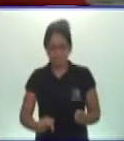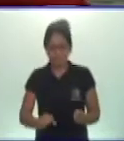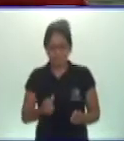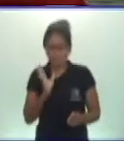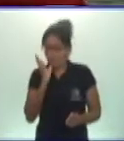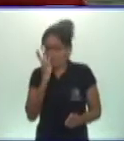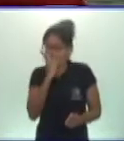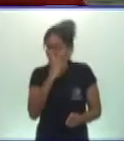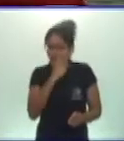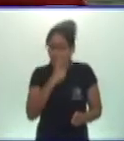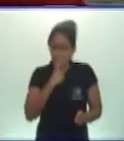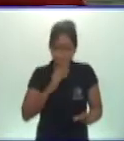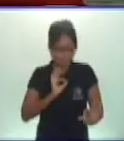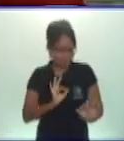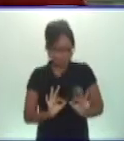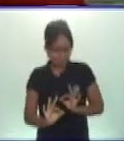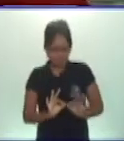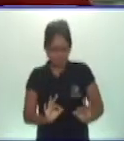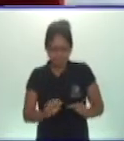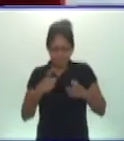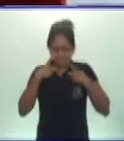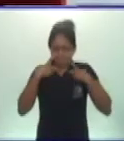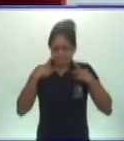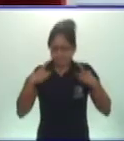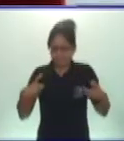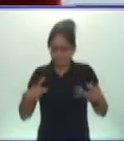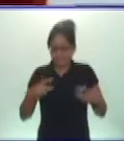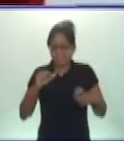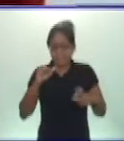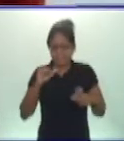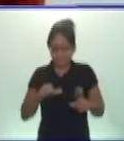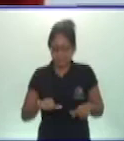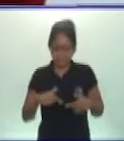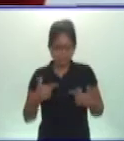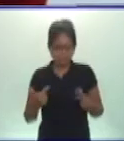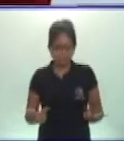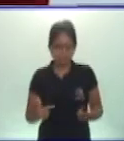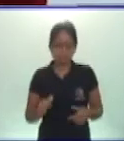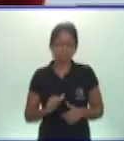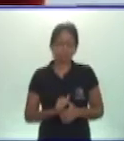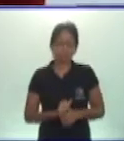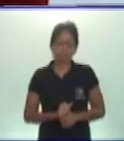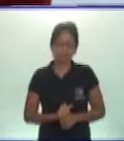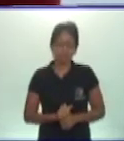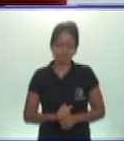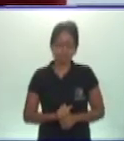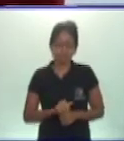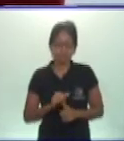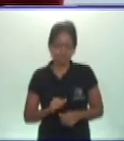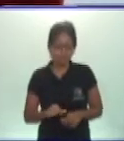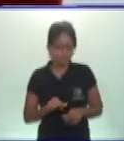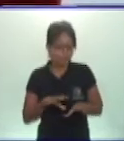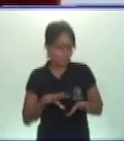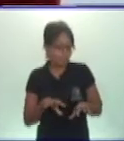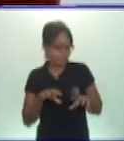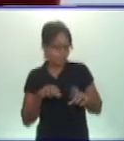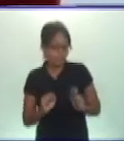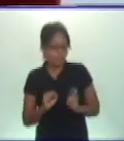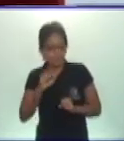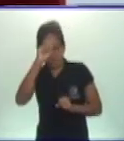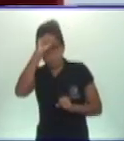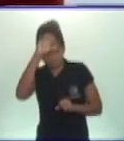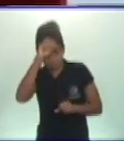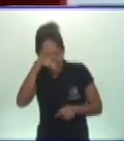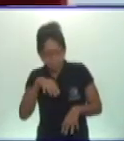significativas para la navegación del continente americano. Aquí encontró minas de chapapote y con ello